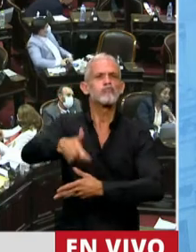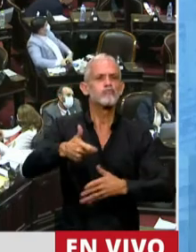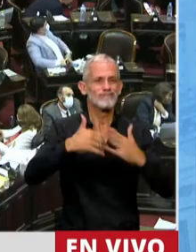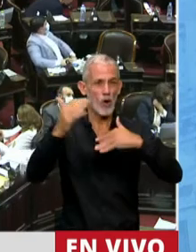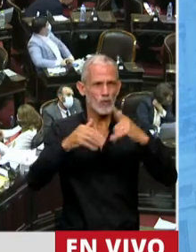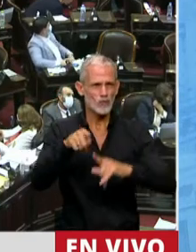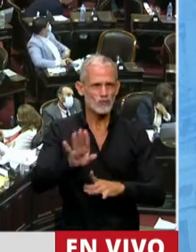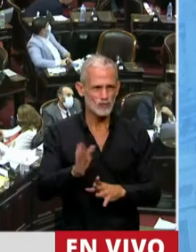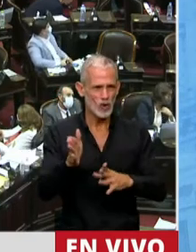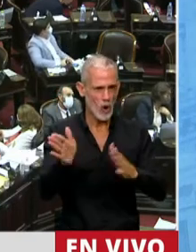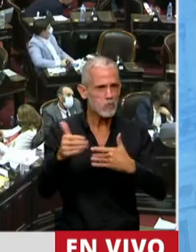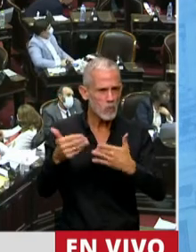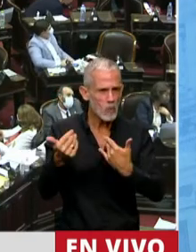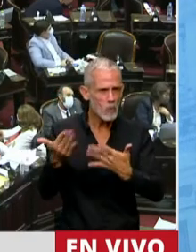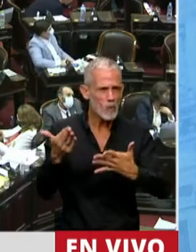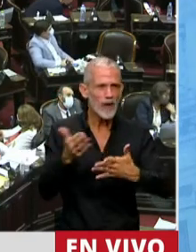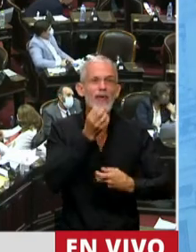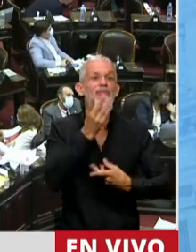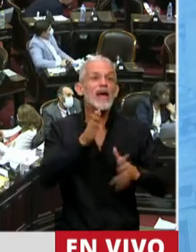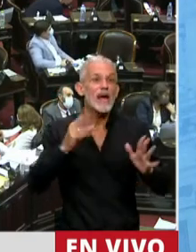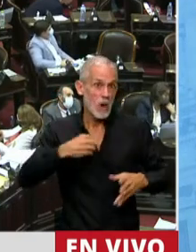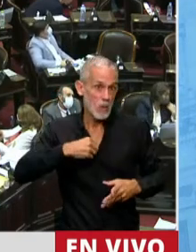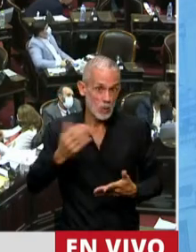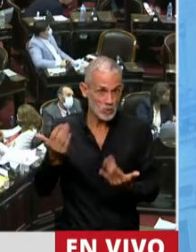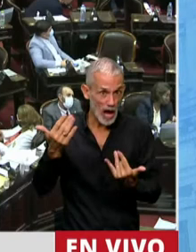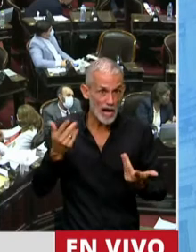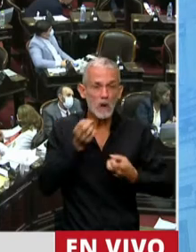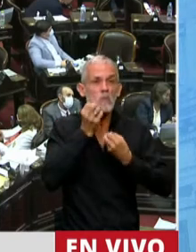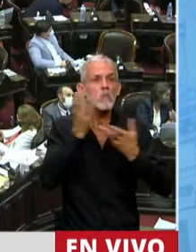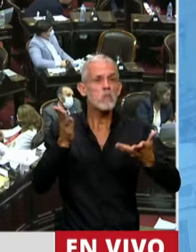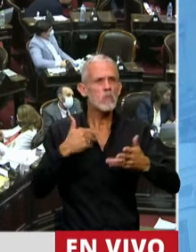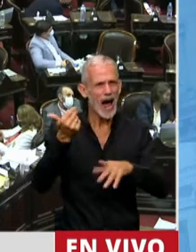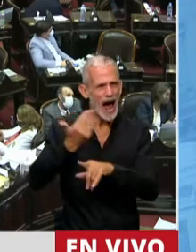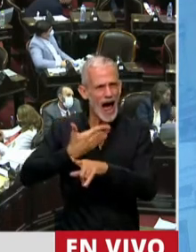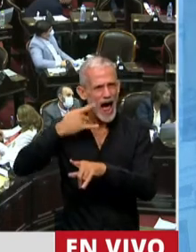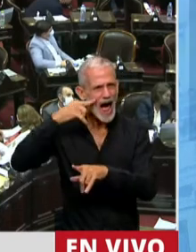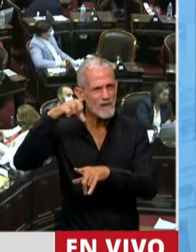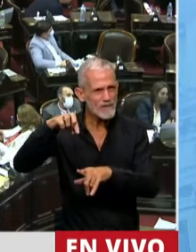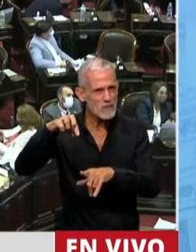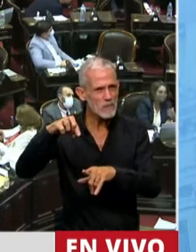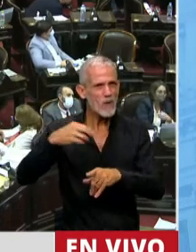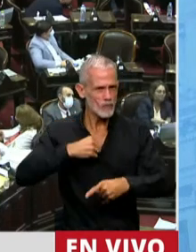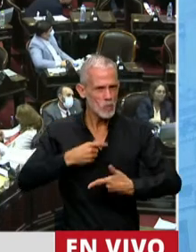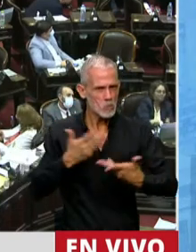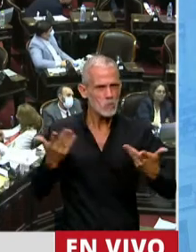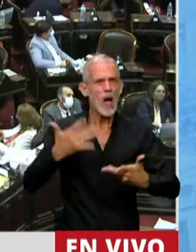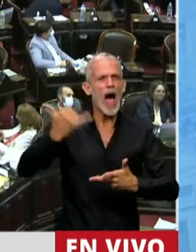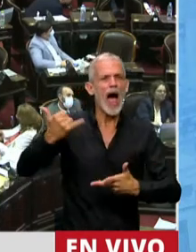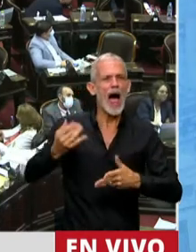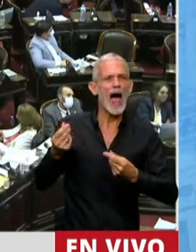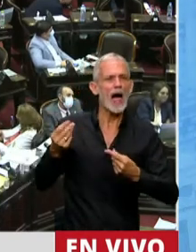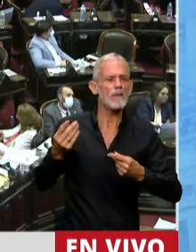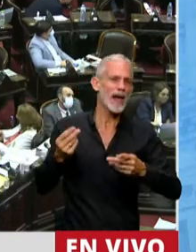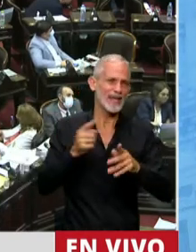construcción, pudiendo declarar de manera voluntaria ante la AFIP dicha tenencia en un